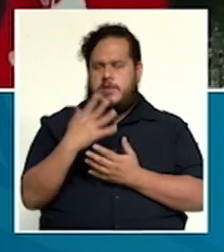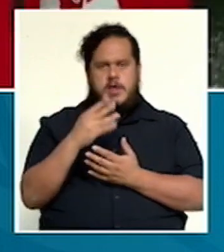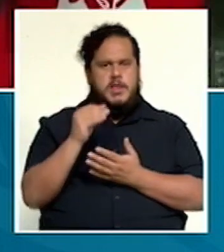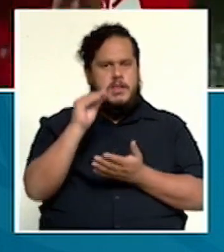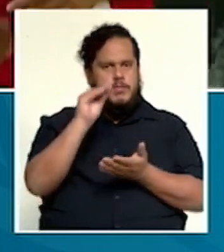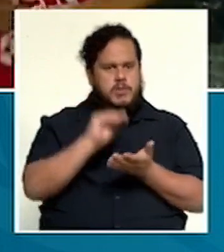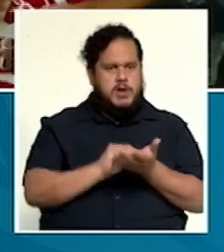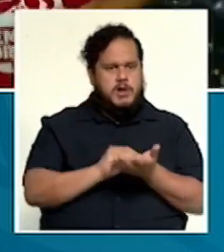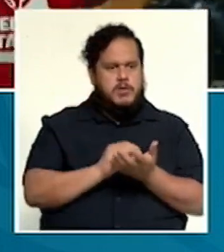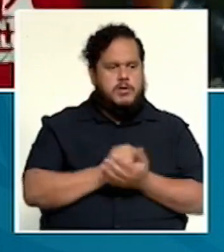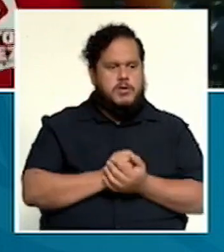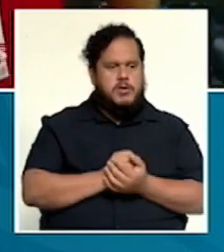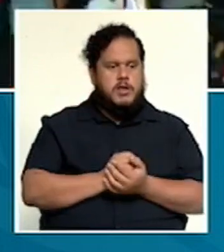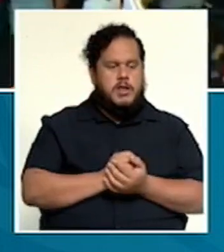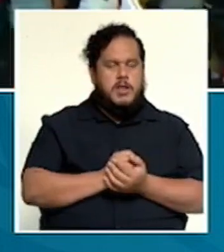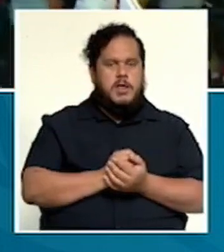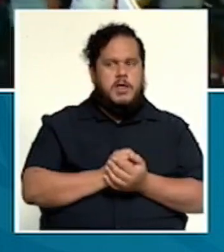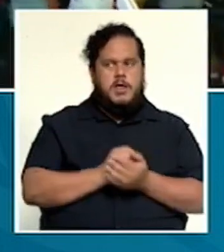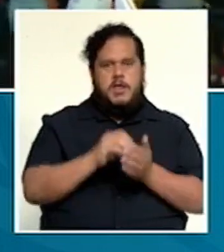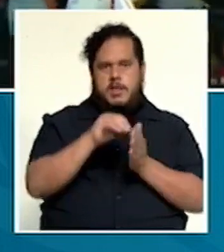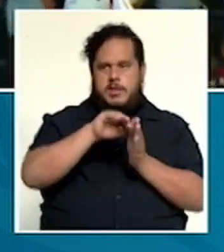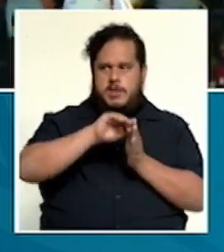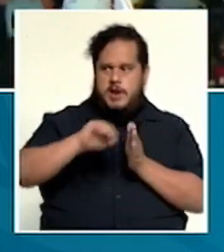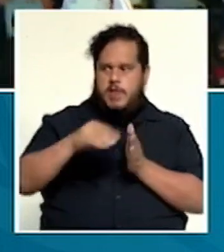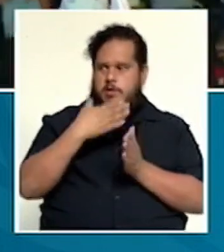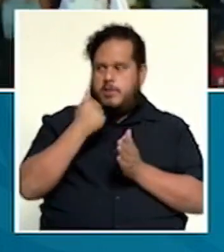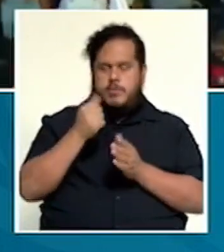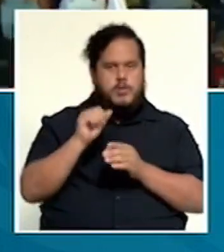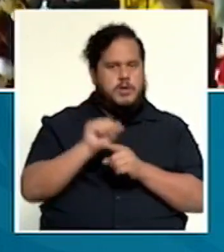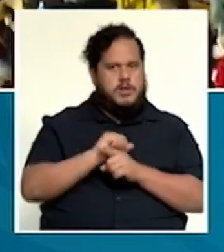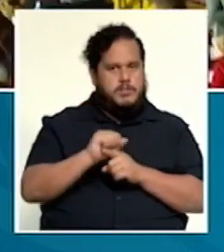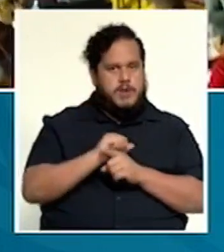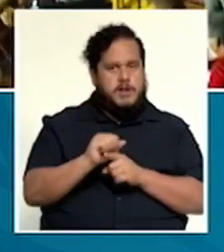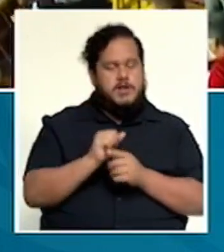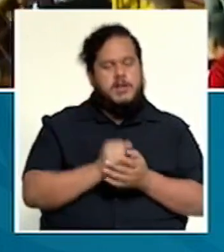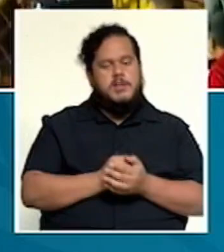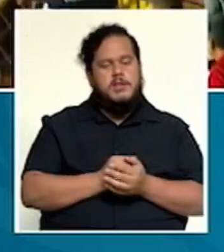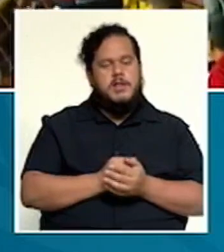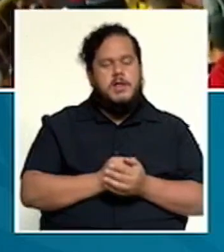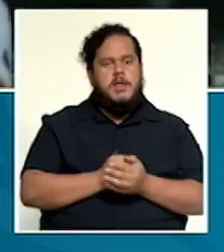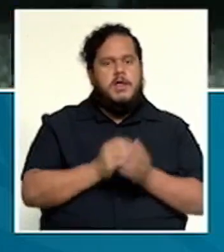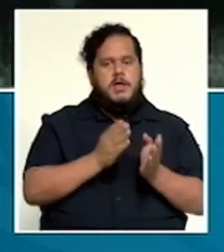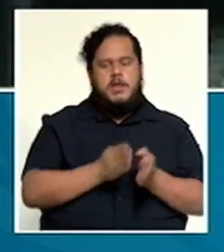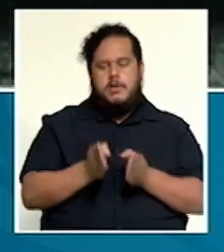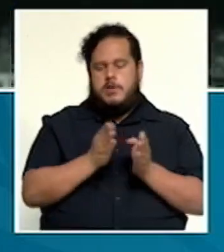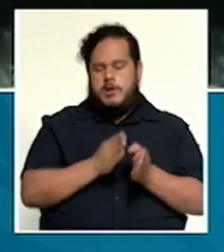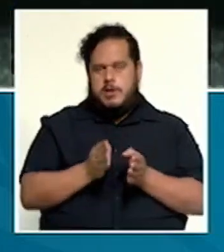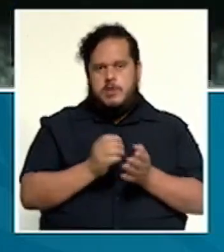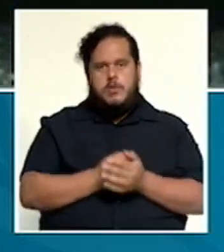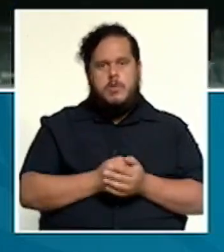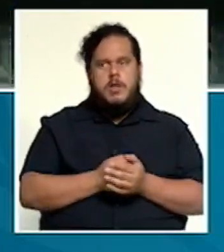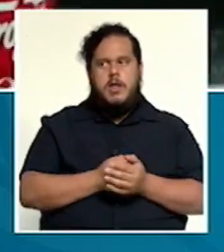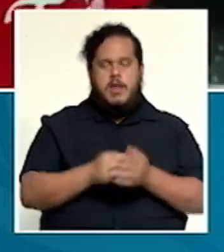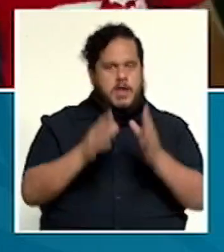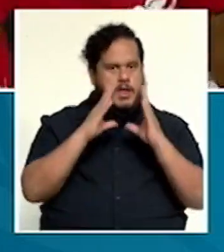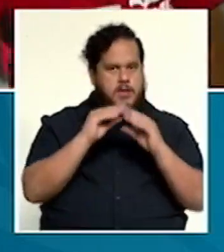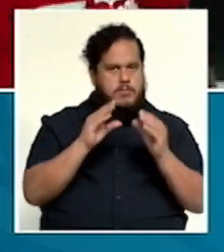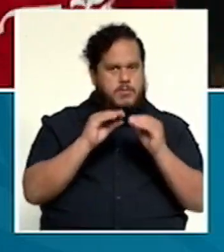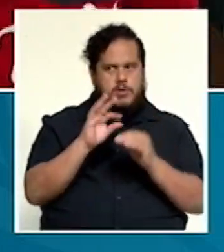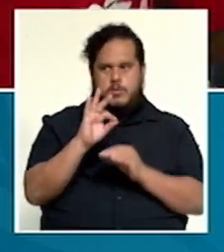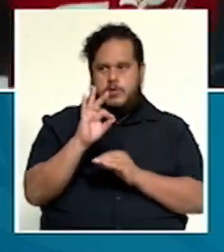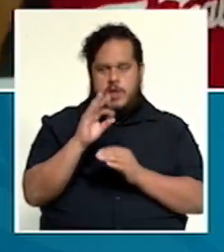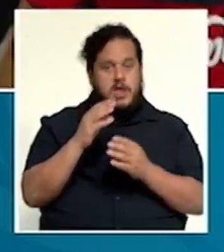ponernos de lado a las mejores prácticas en organización, en formación de jugadores